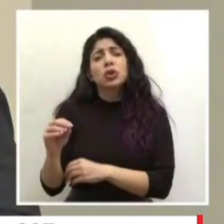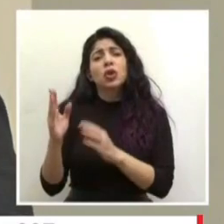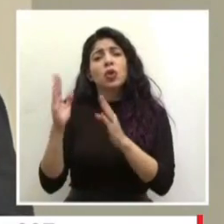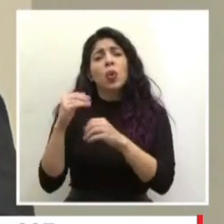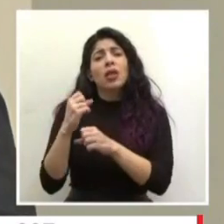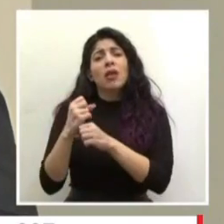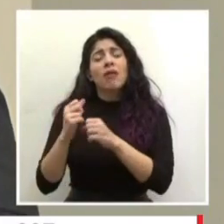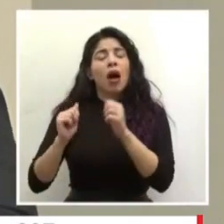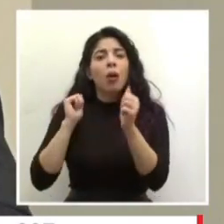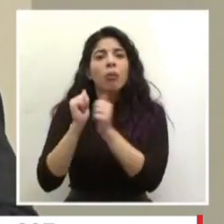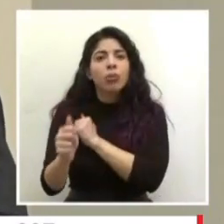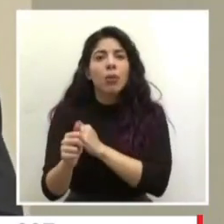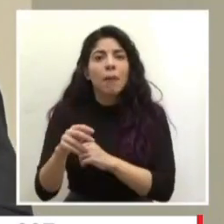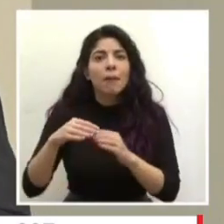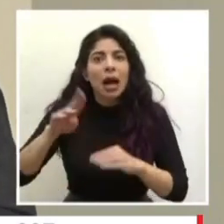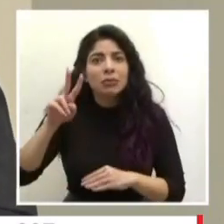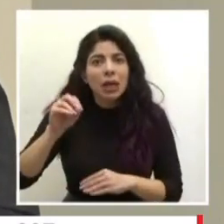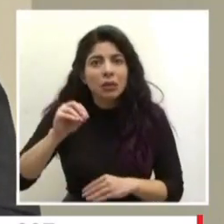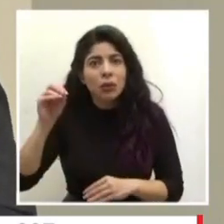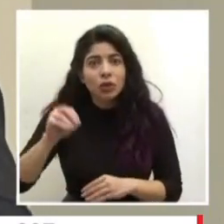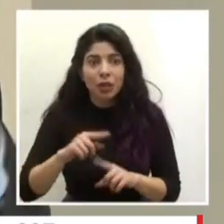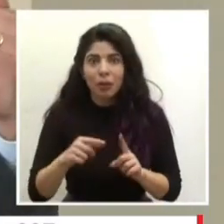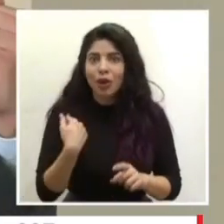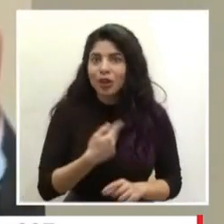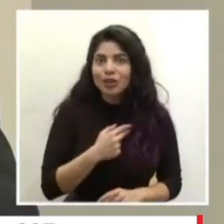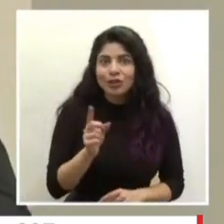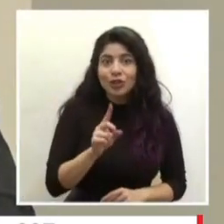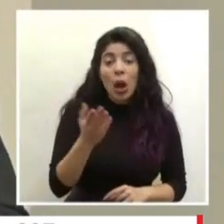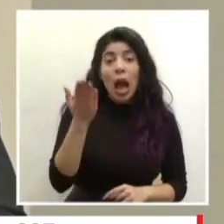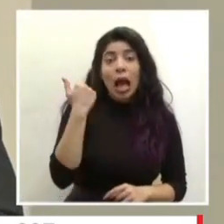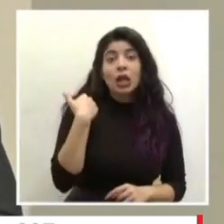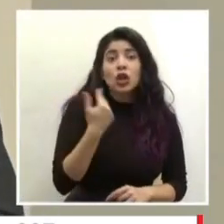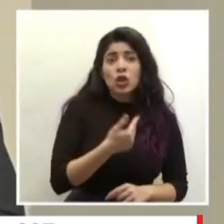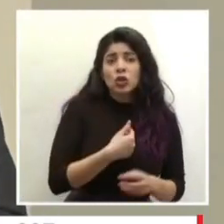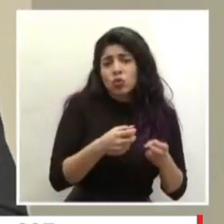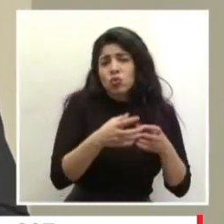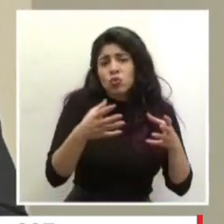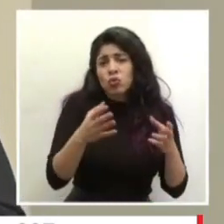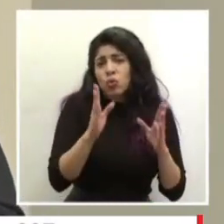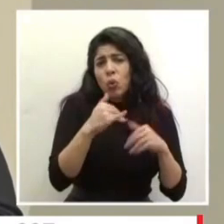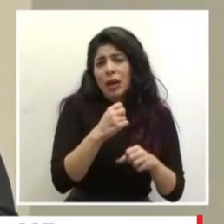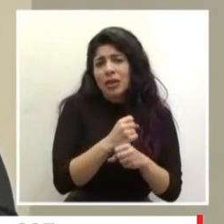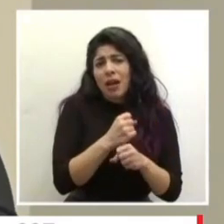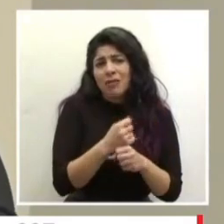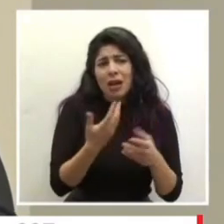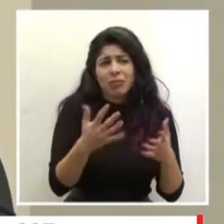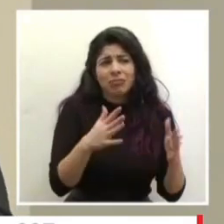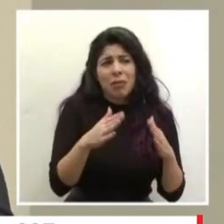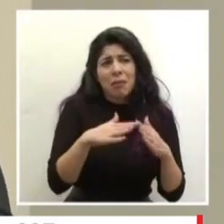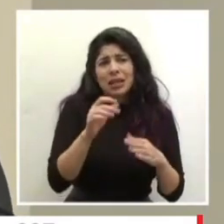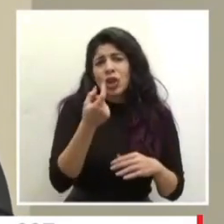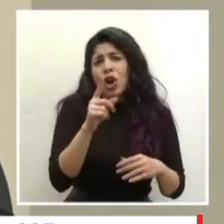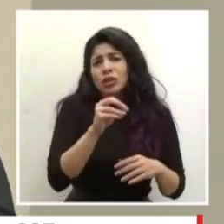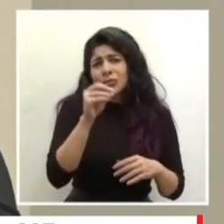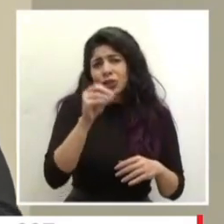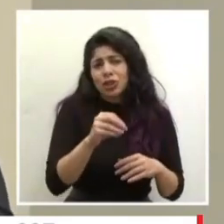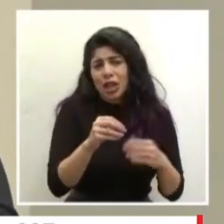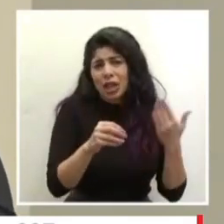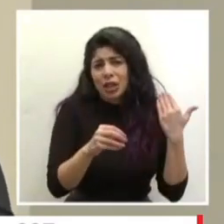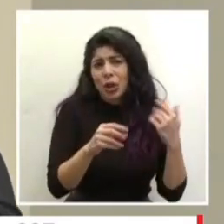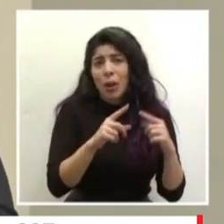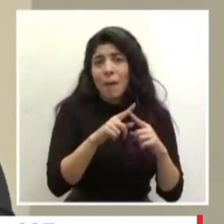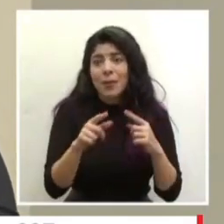barrera del 20%, y ese no ha sido nuestro caso. Nosotros partíamos de un alto desempleo de poco más del 11%,